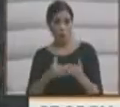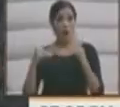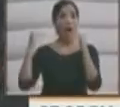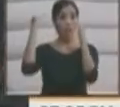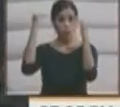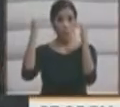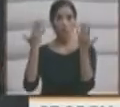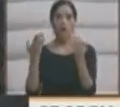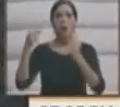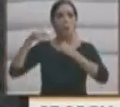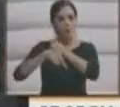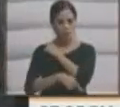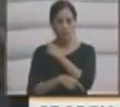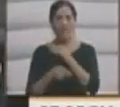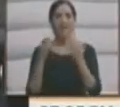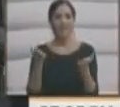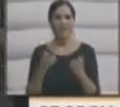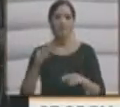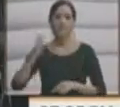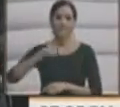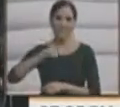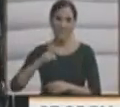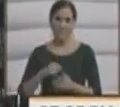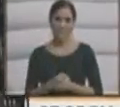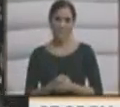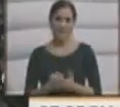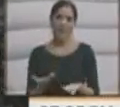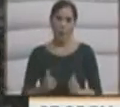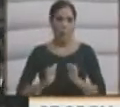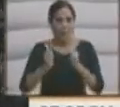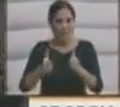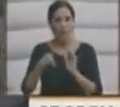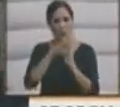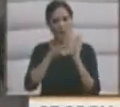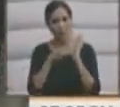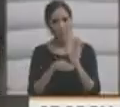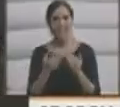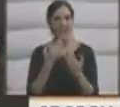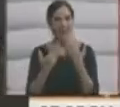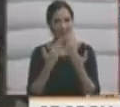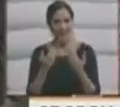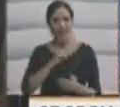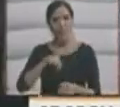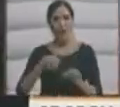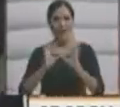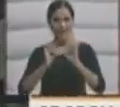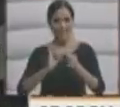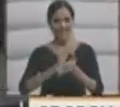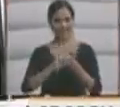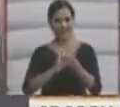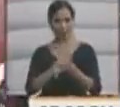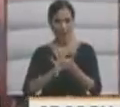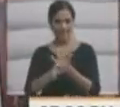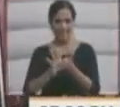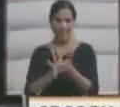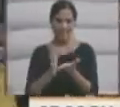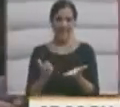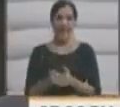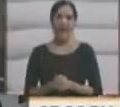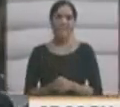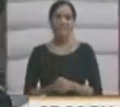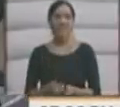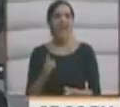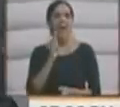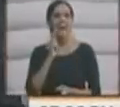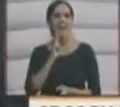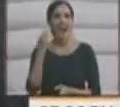profundidad que estos ameritan. No comienzo yo este programa sin dar las gracias a nuestra intérprete de señas, me estoy refiriendo a